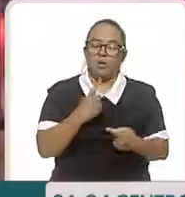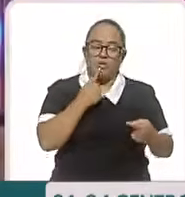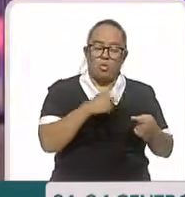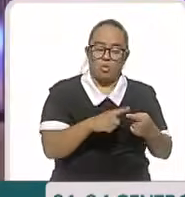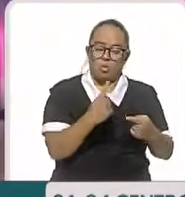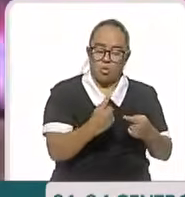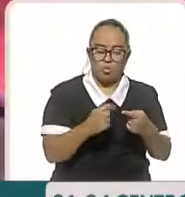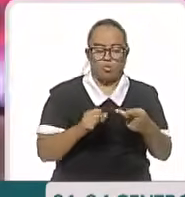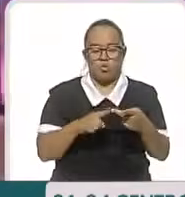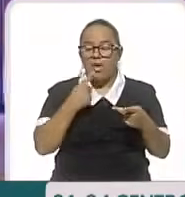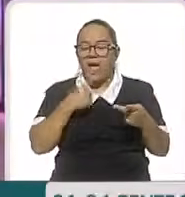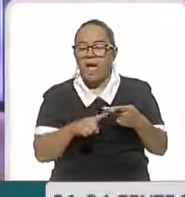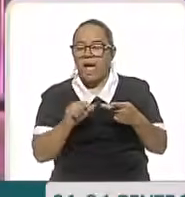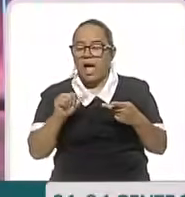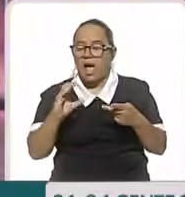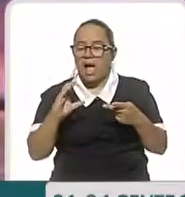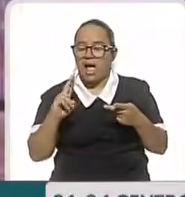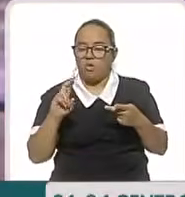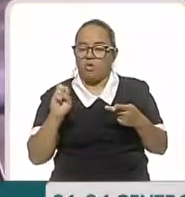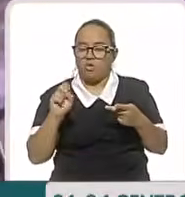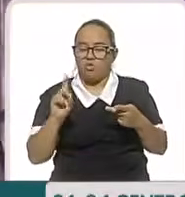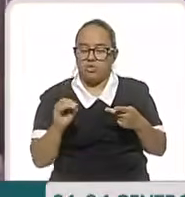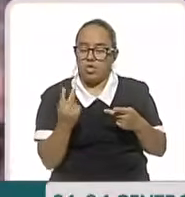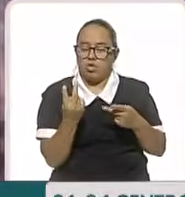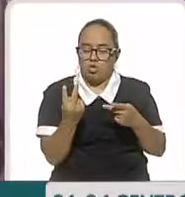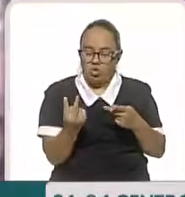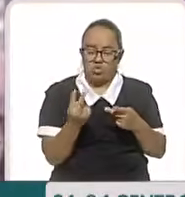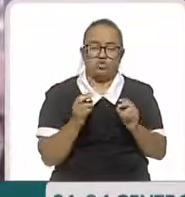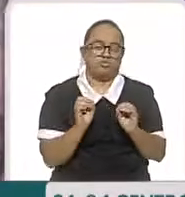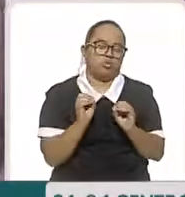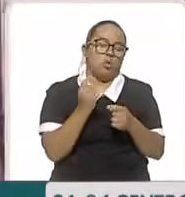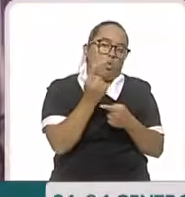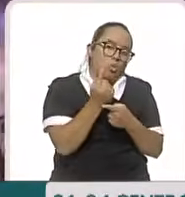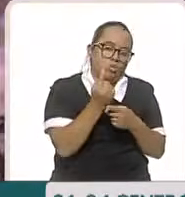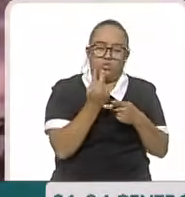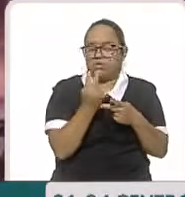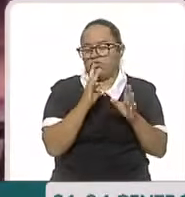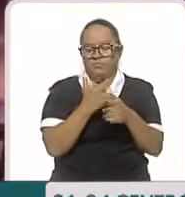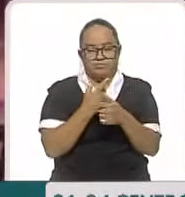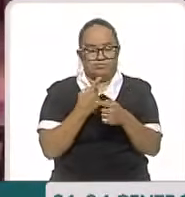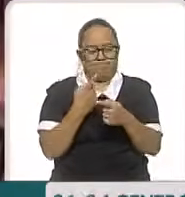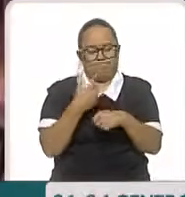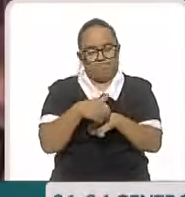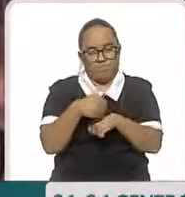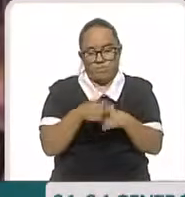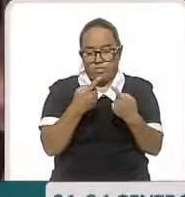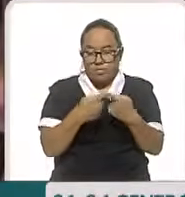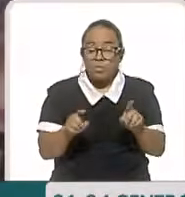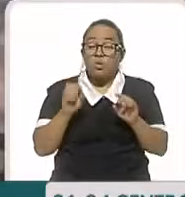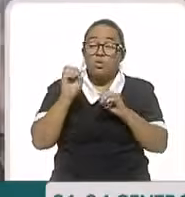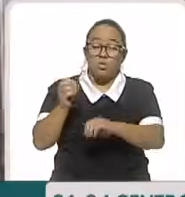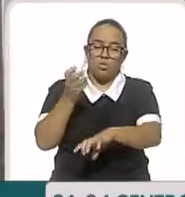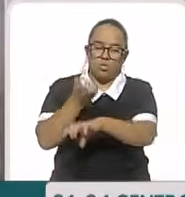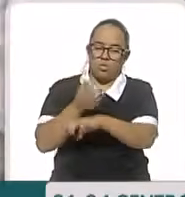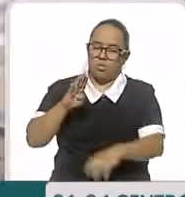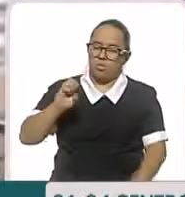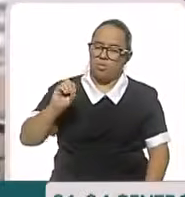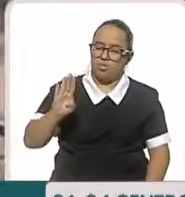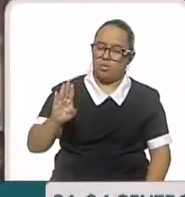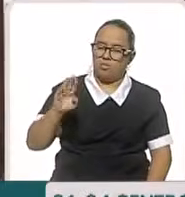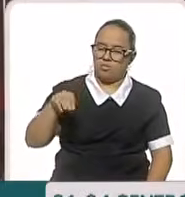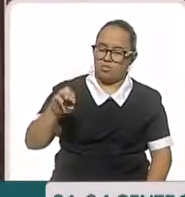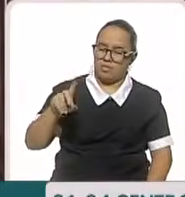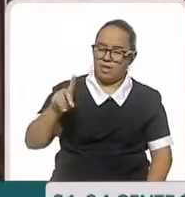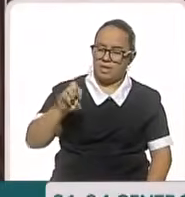el acusado 2. En algunos casos, por ejemplo, el caso de el ex senador estadounidense Bob Menéndez, quien,